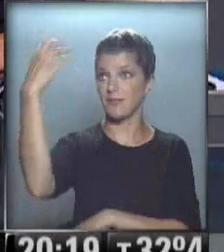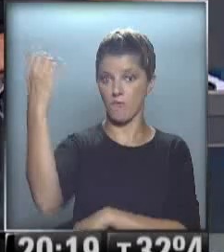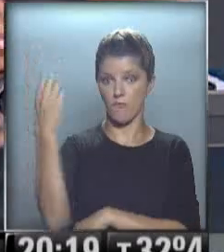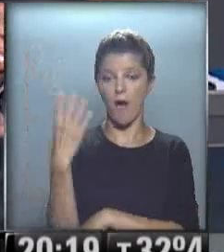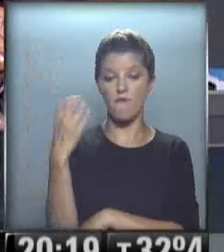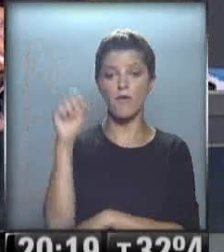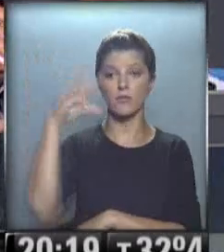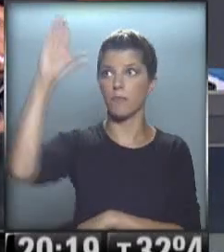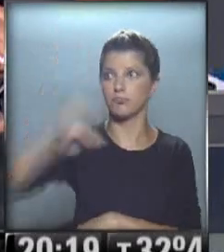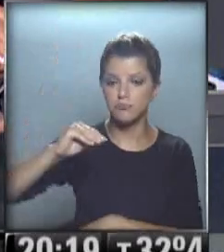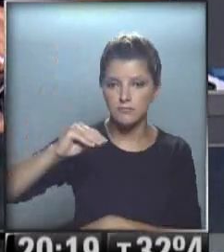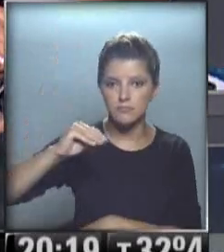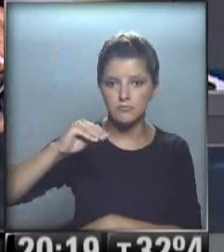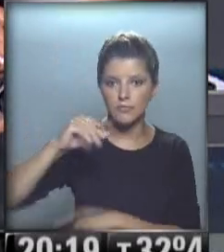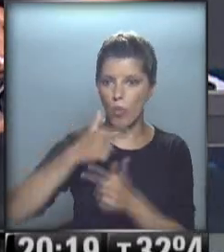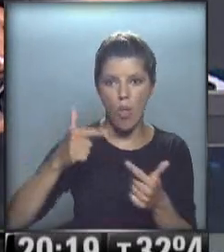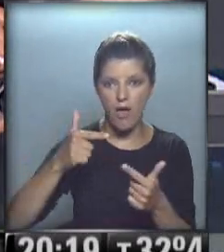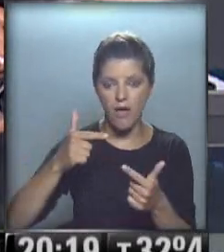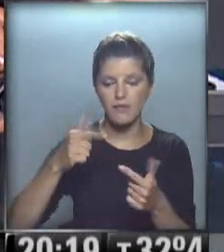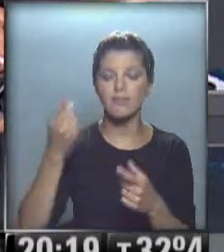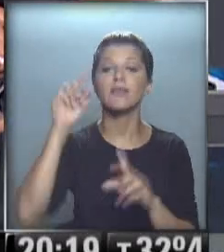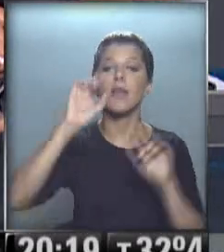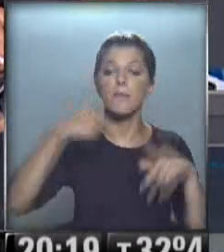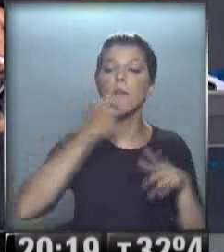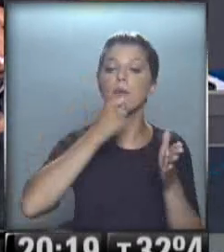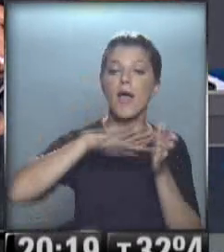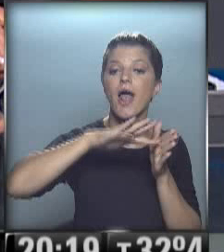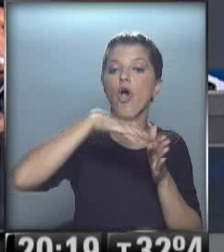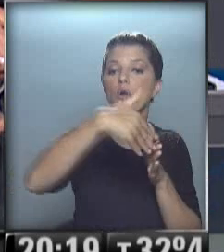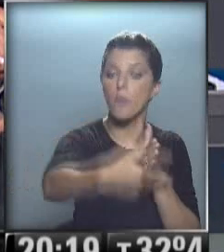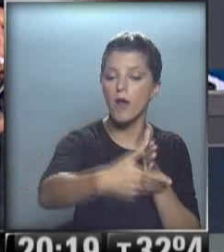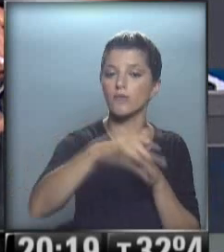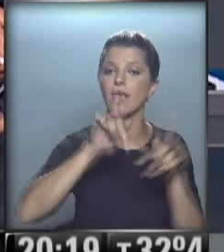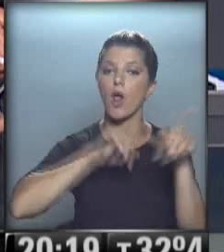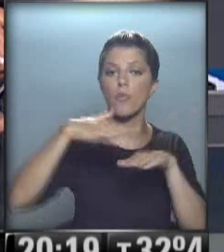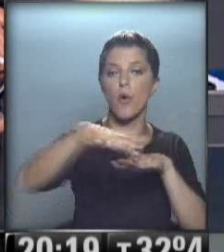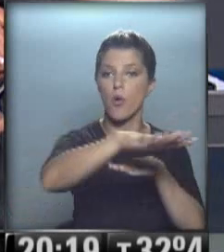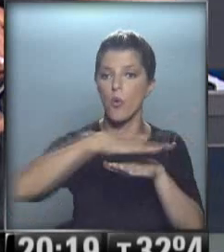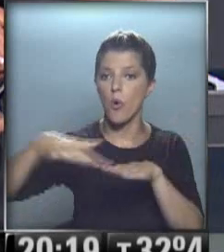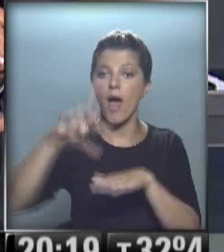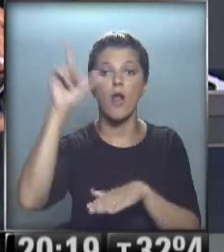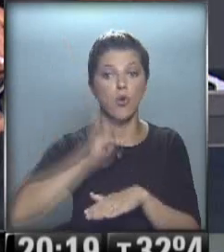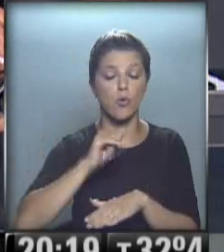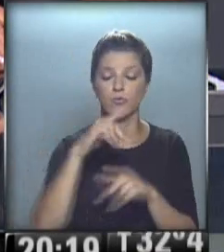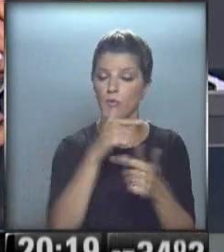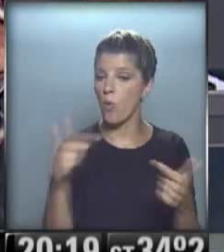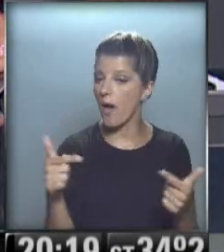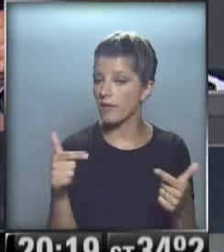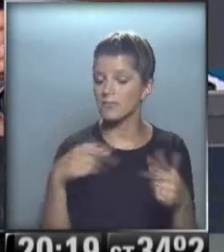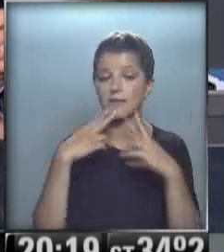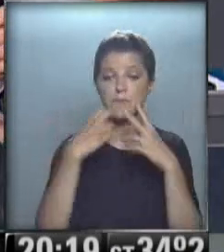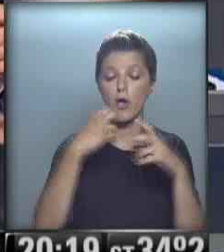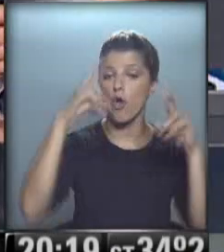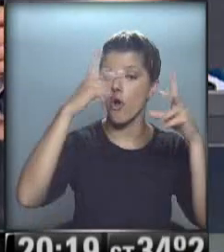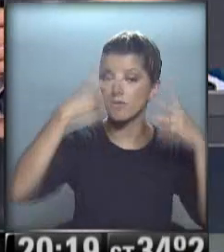Una situación similar también se está dando en el conurbano bonaerense por la falta de luz en algunas zonas. Lo concreto, desde el Gobierno Nacional se está